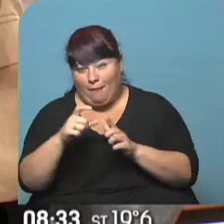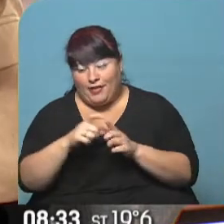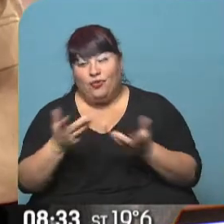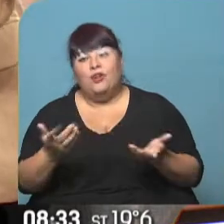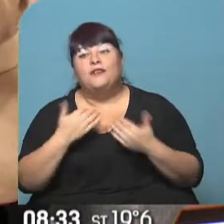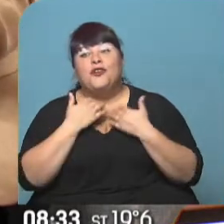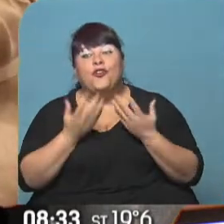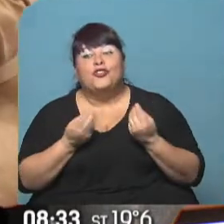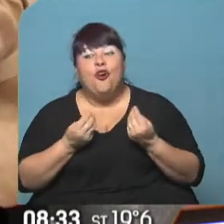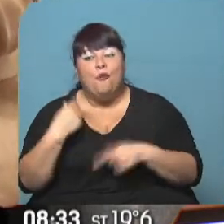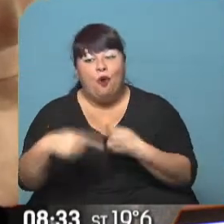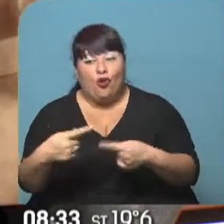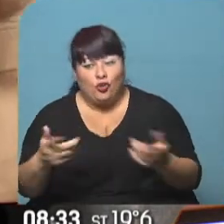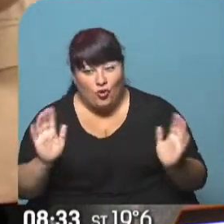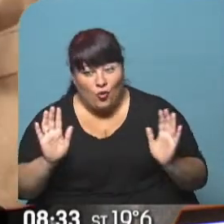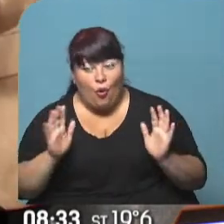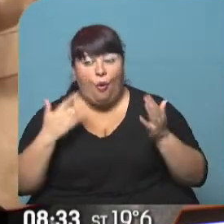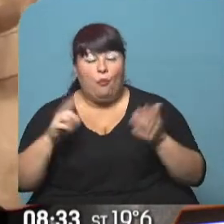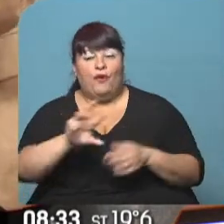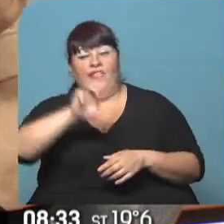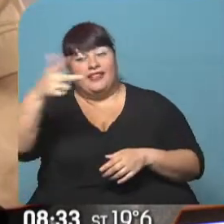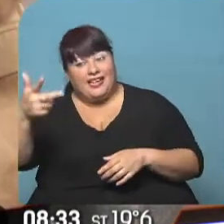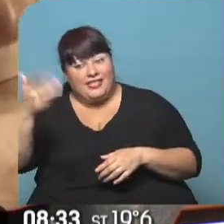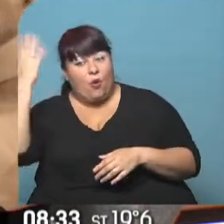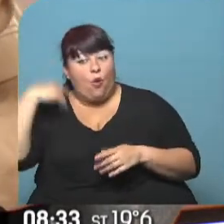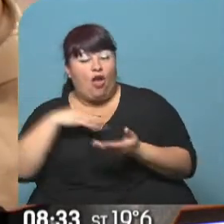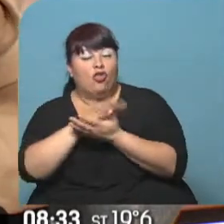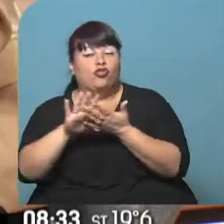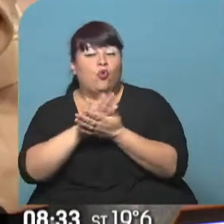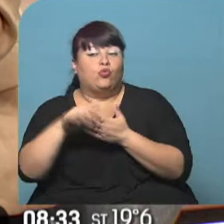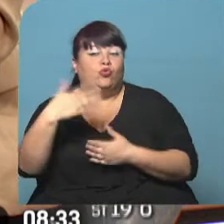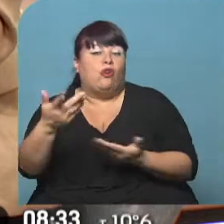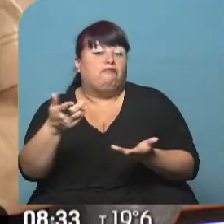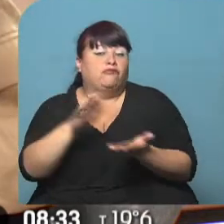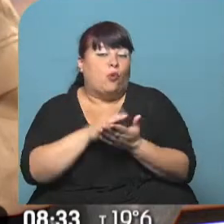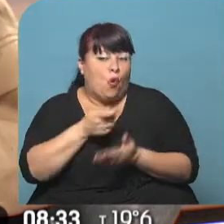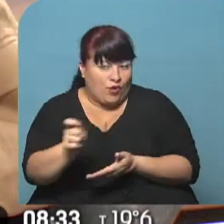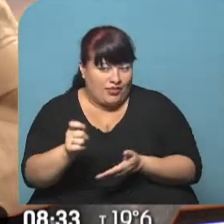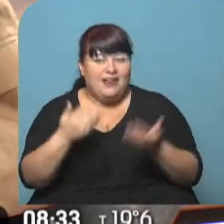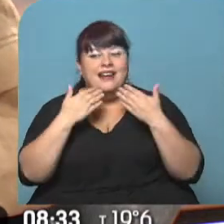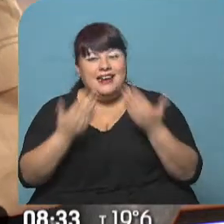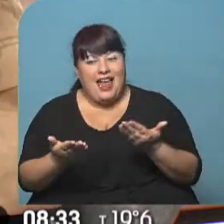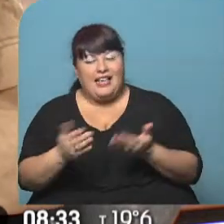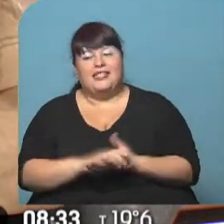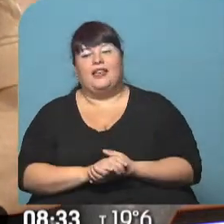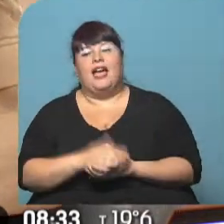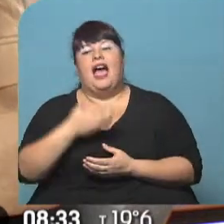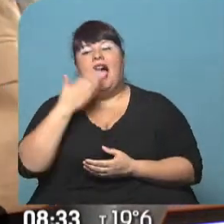que no sé cómo va a seguir. Tal vez tendrá una tercera edición cuando se resuelva todos estos juicios. Gracias.